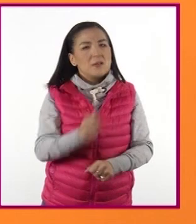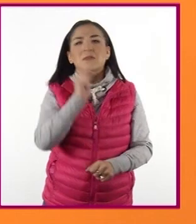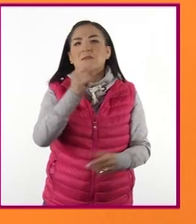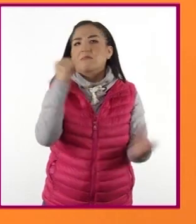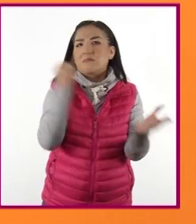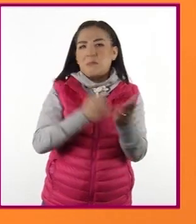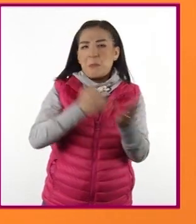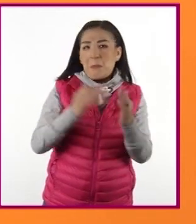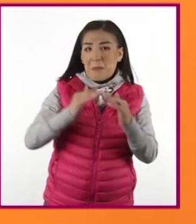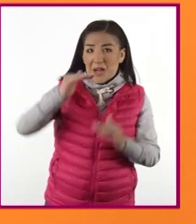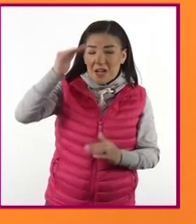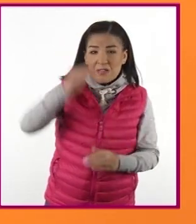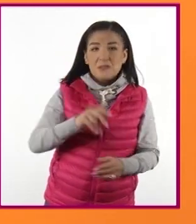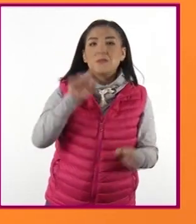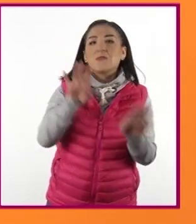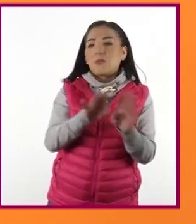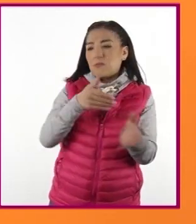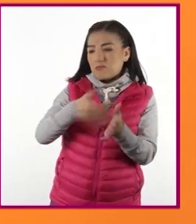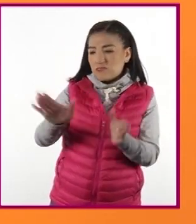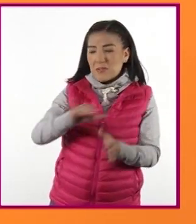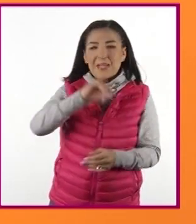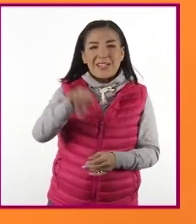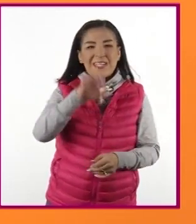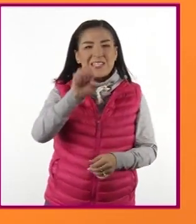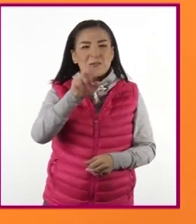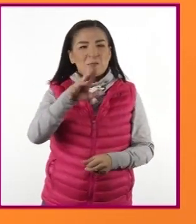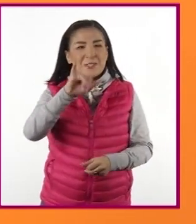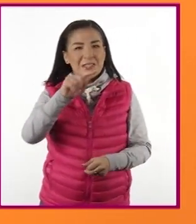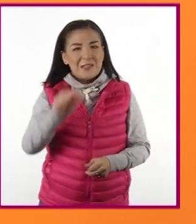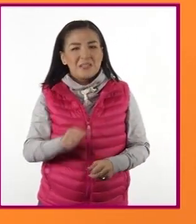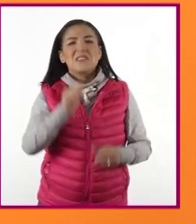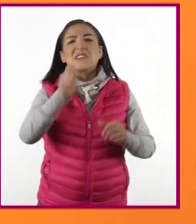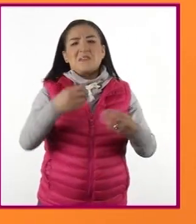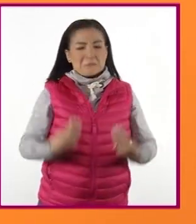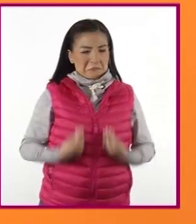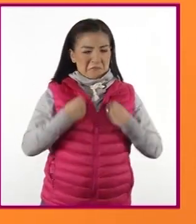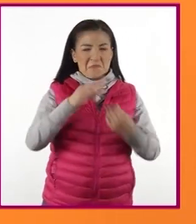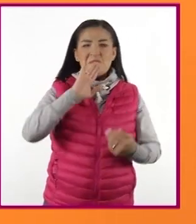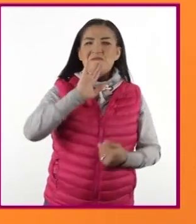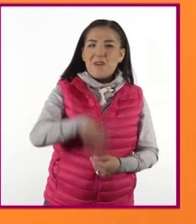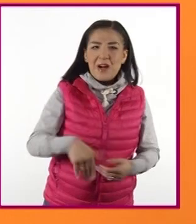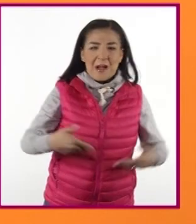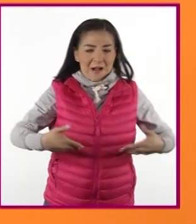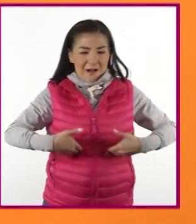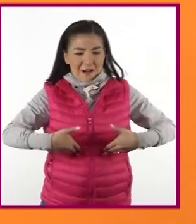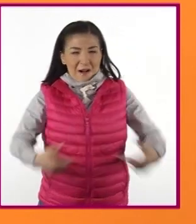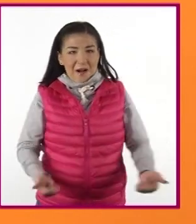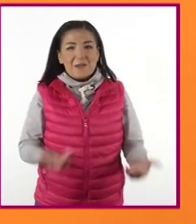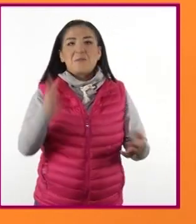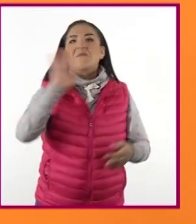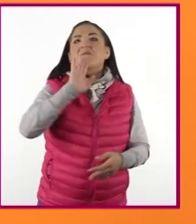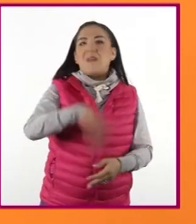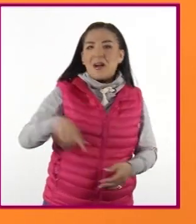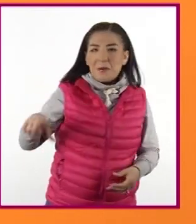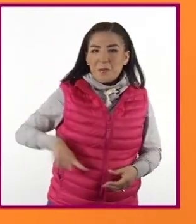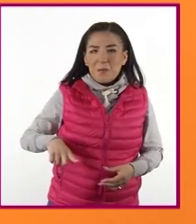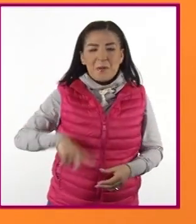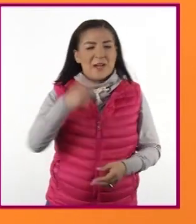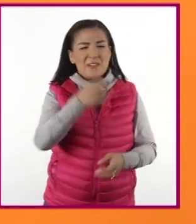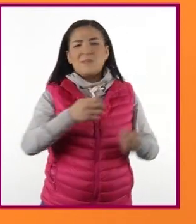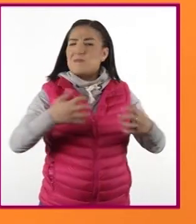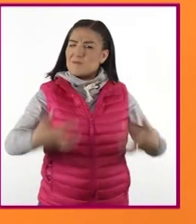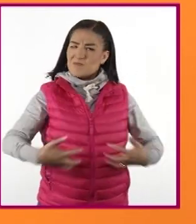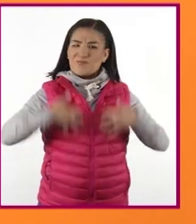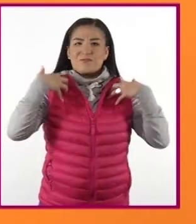la expulsión de los jesuitas, las malas condiciones de vida, el hambre y el mal gobierno. Ahora, para